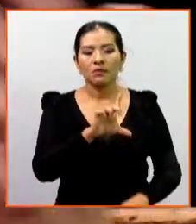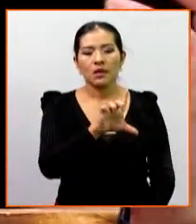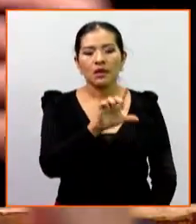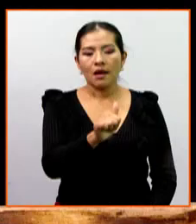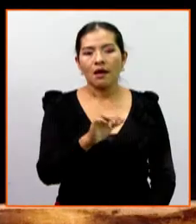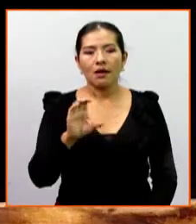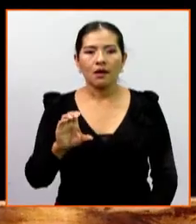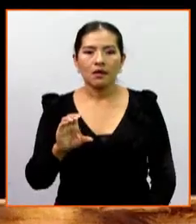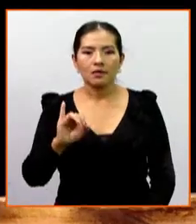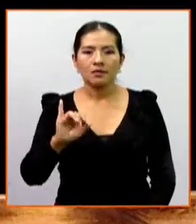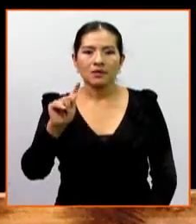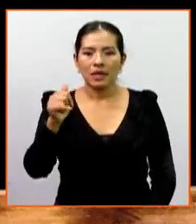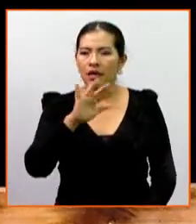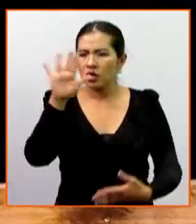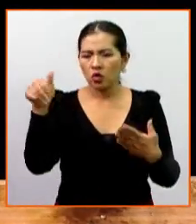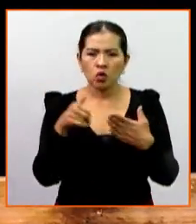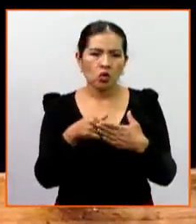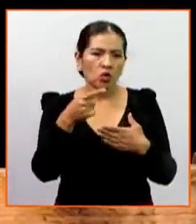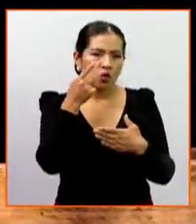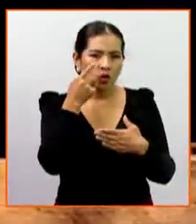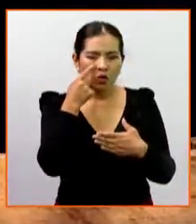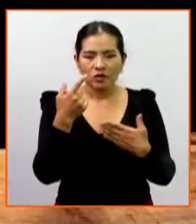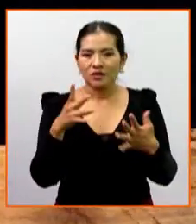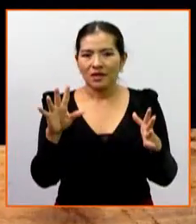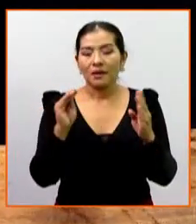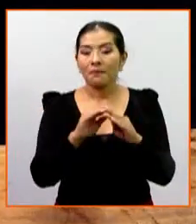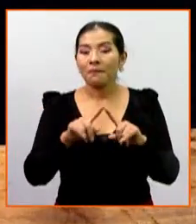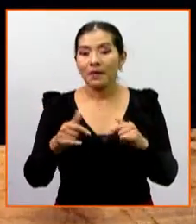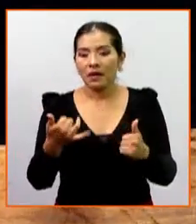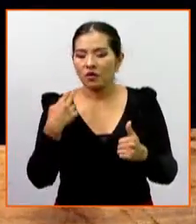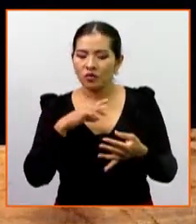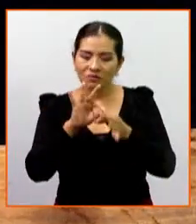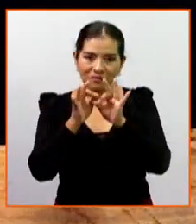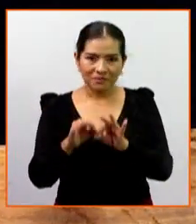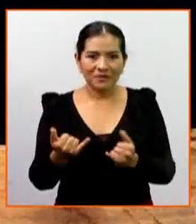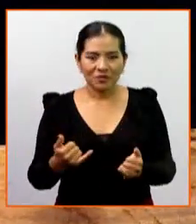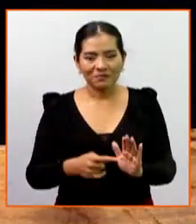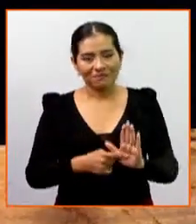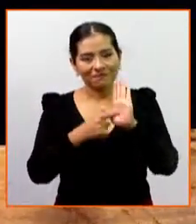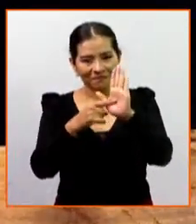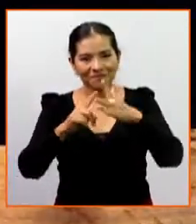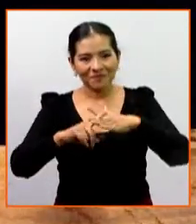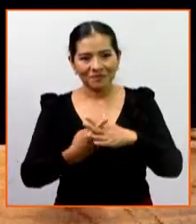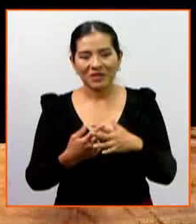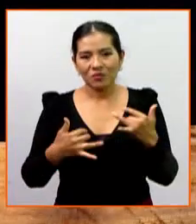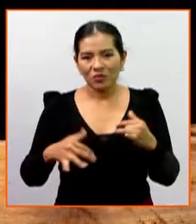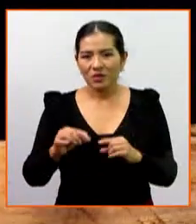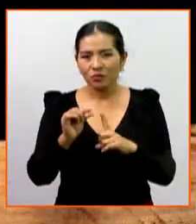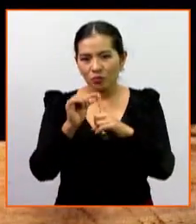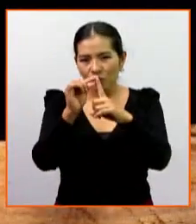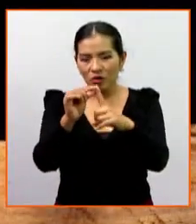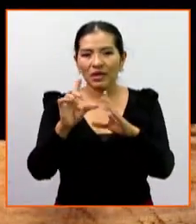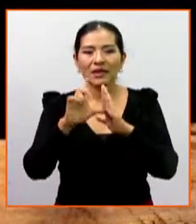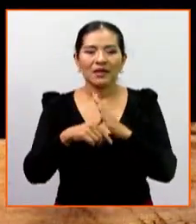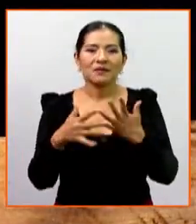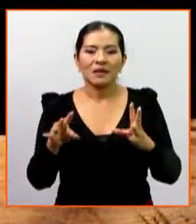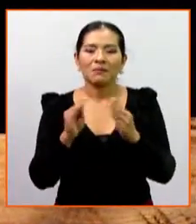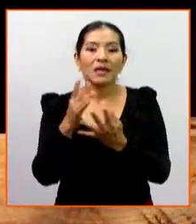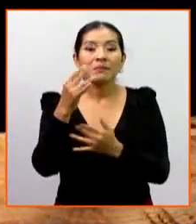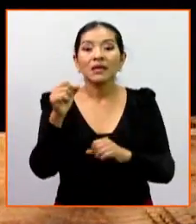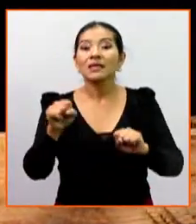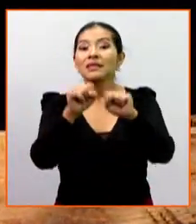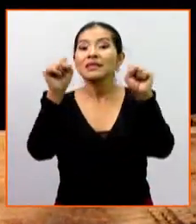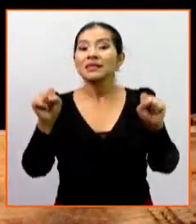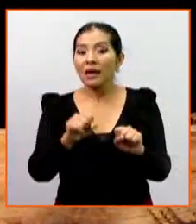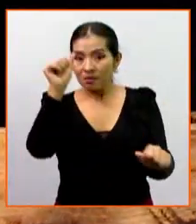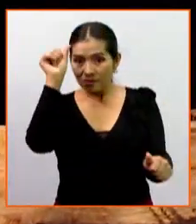tema, un clásico muy conocido a nuestro estilo. Y bueno, de esa manera voy a empezar a tocarles un poquito y los voy a estar esperando este sábado